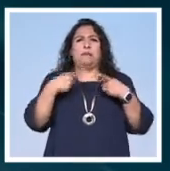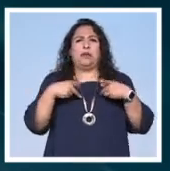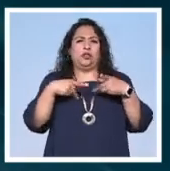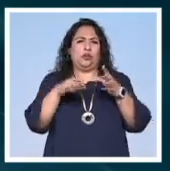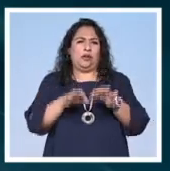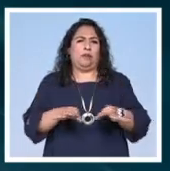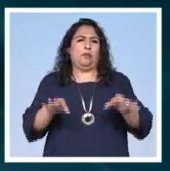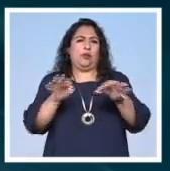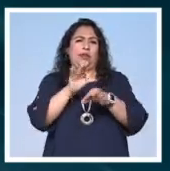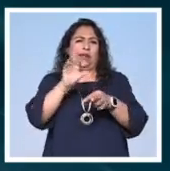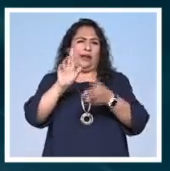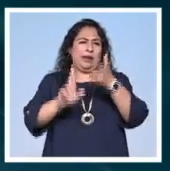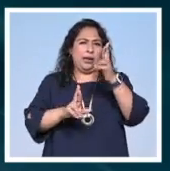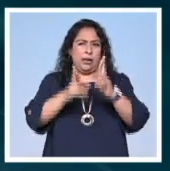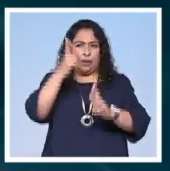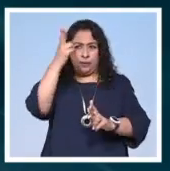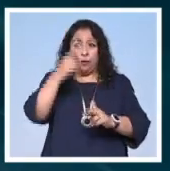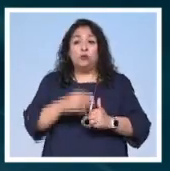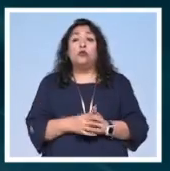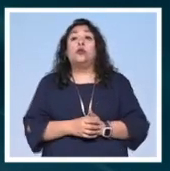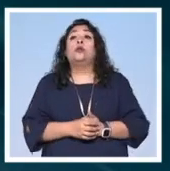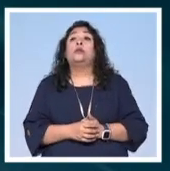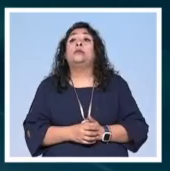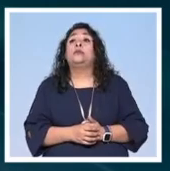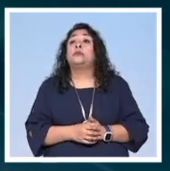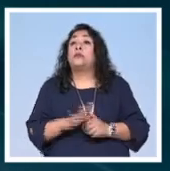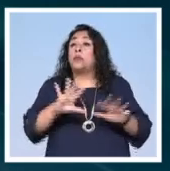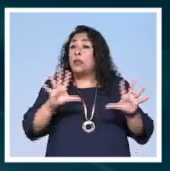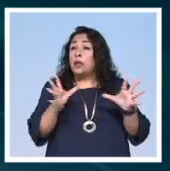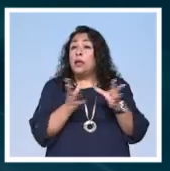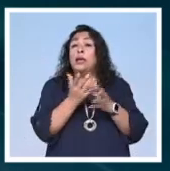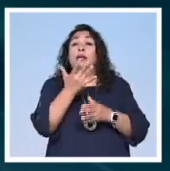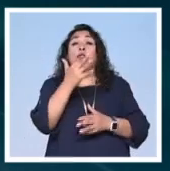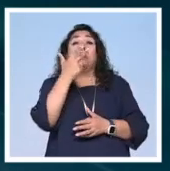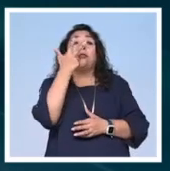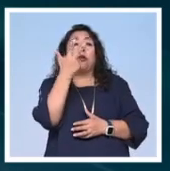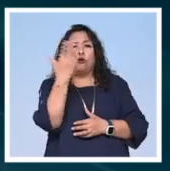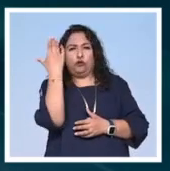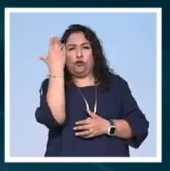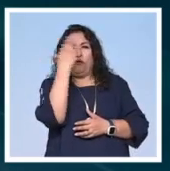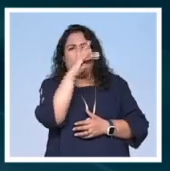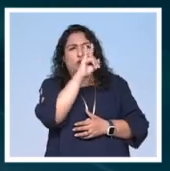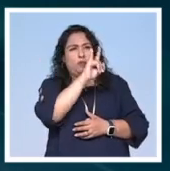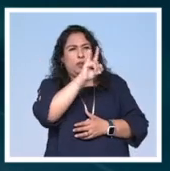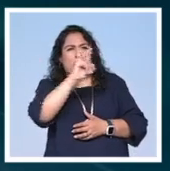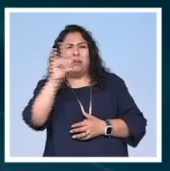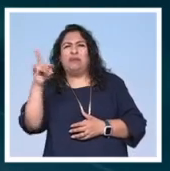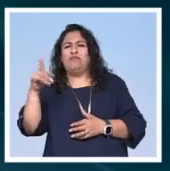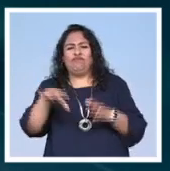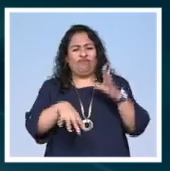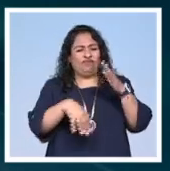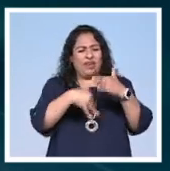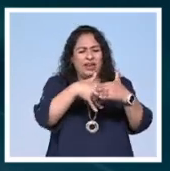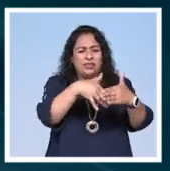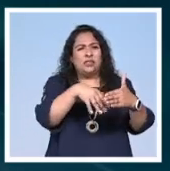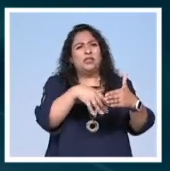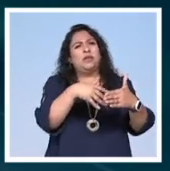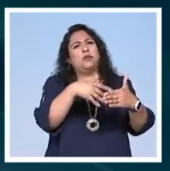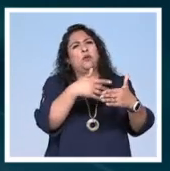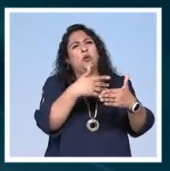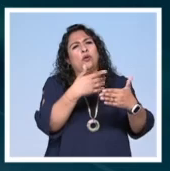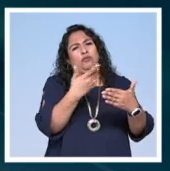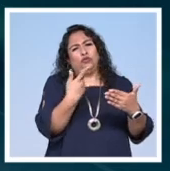personaje revolucionario contiene 58 imágenes de las que provienen de archivos públicos tanto